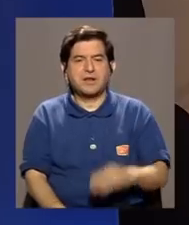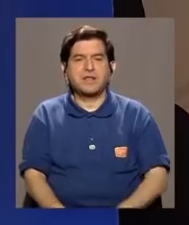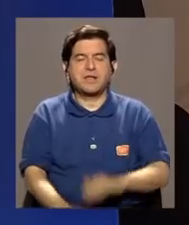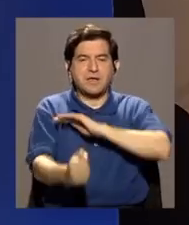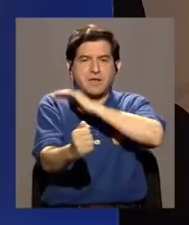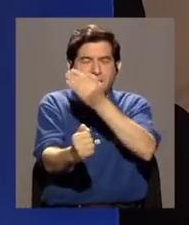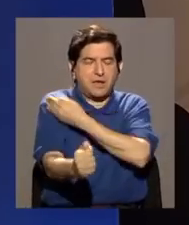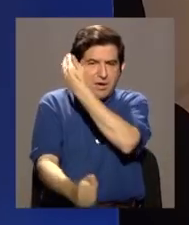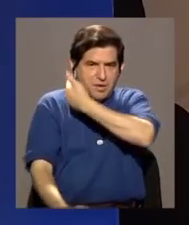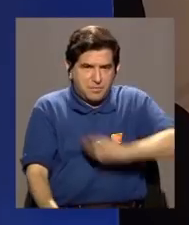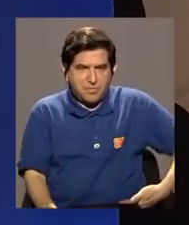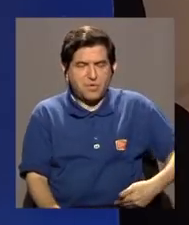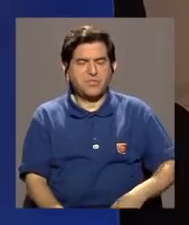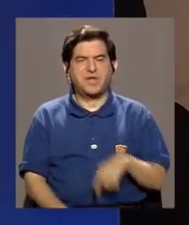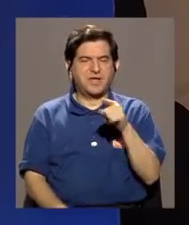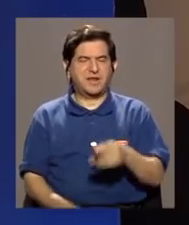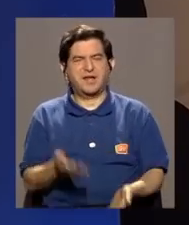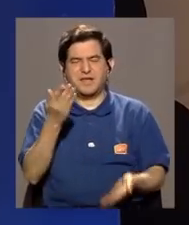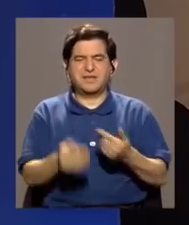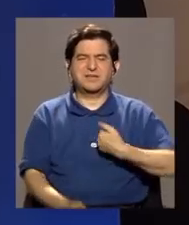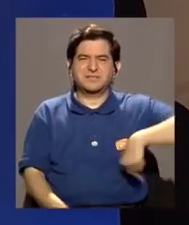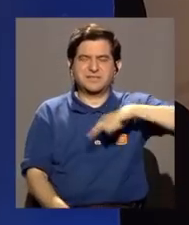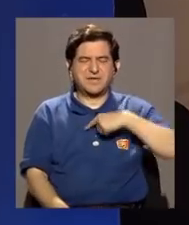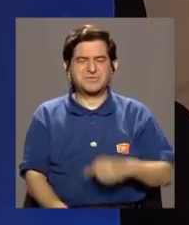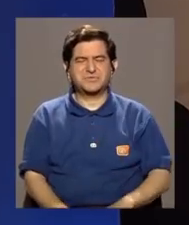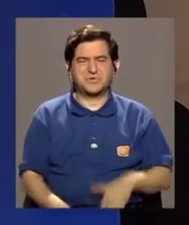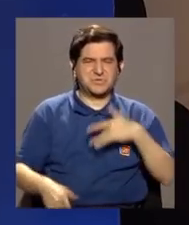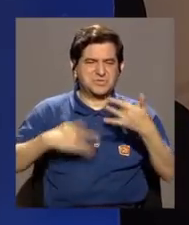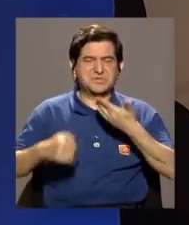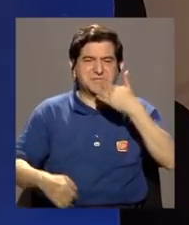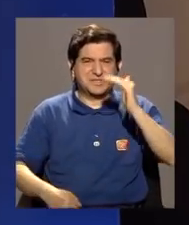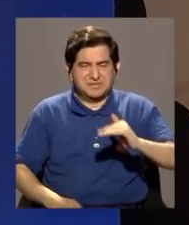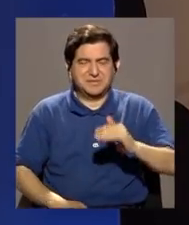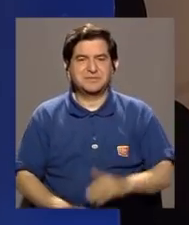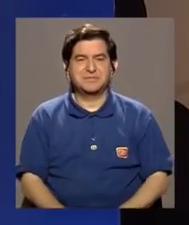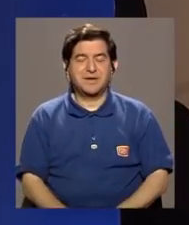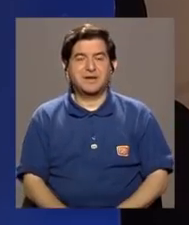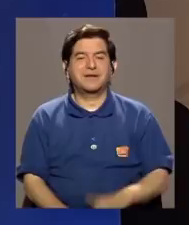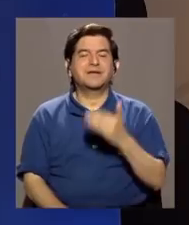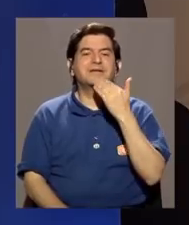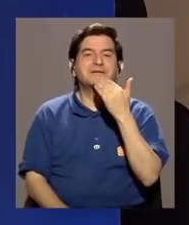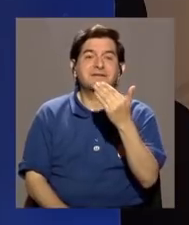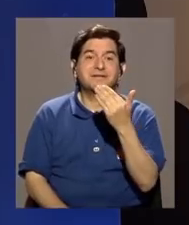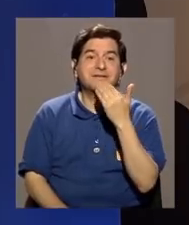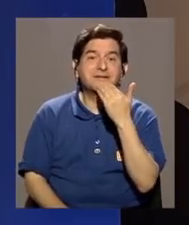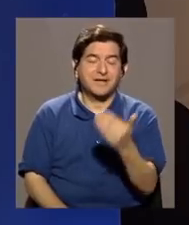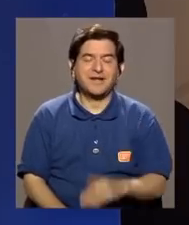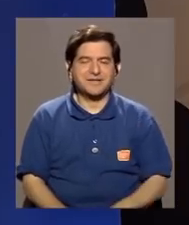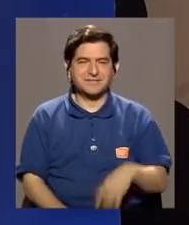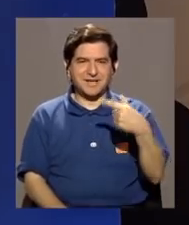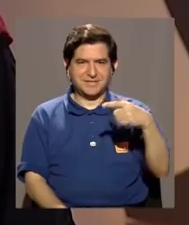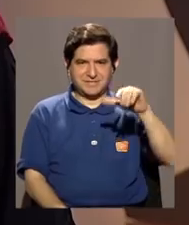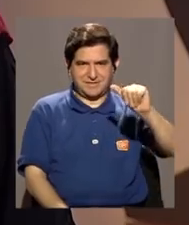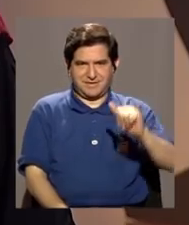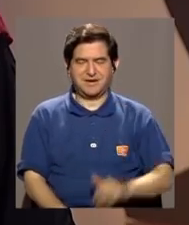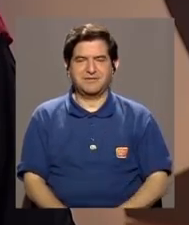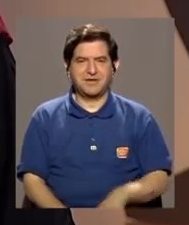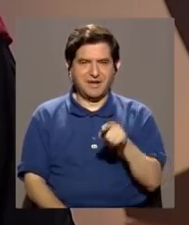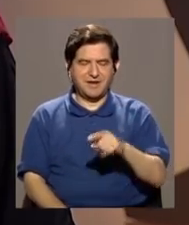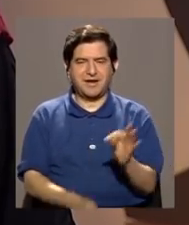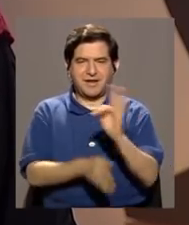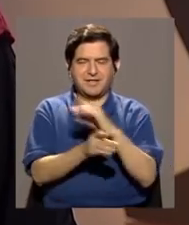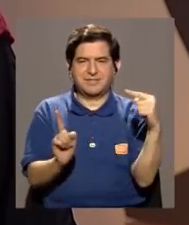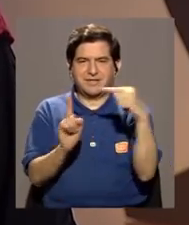también el ejecutivo nos ha dado muchas decepciones tareas pendientes y muy agradecidos con gabriel arguedas